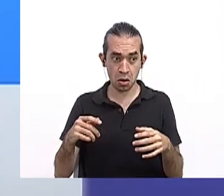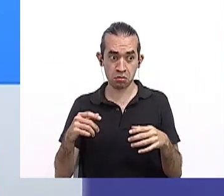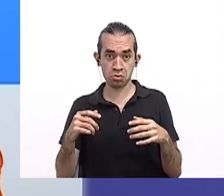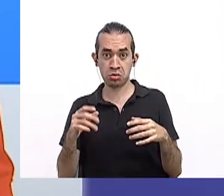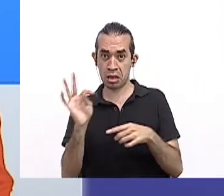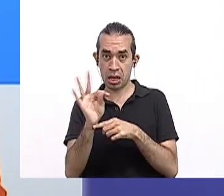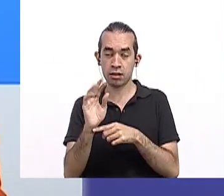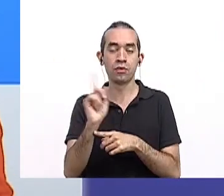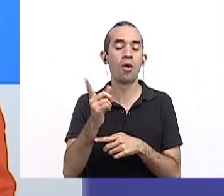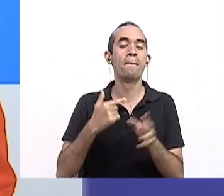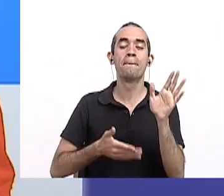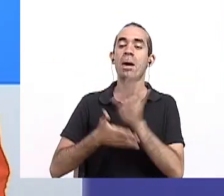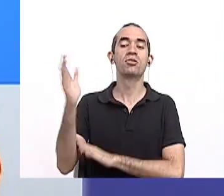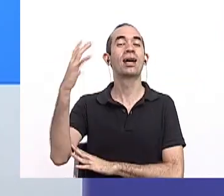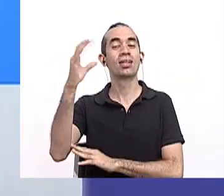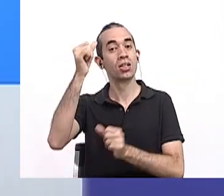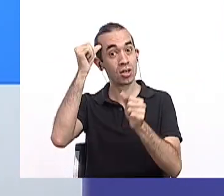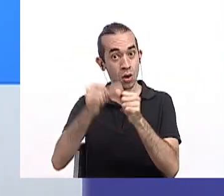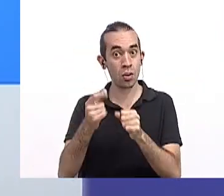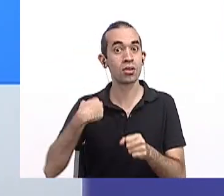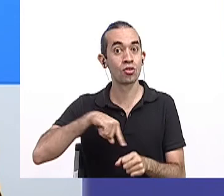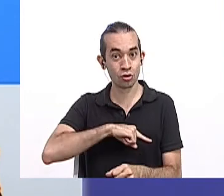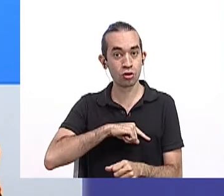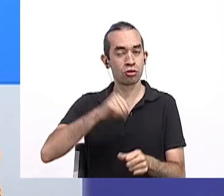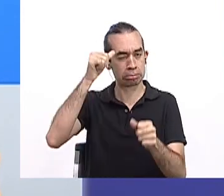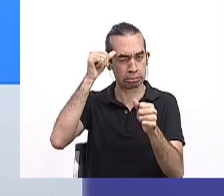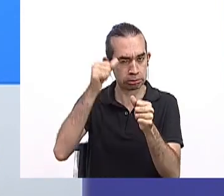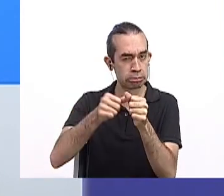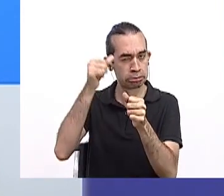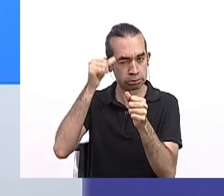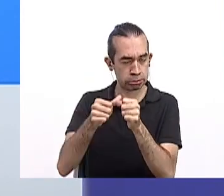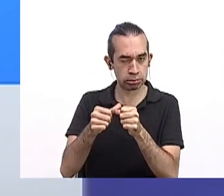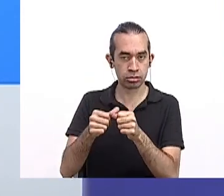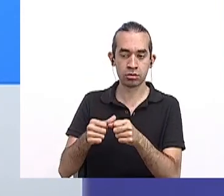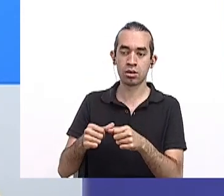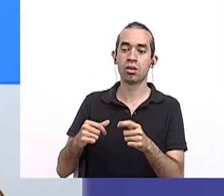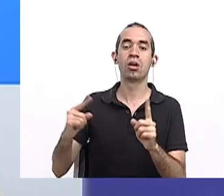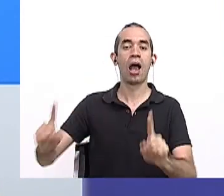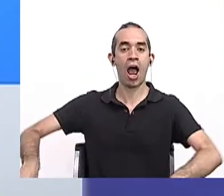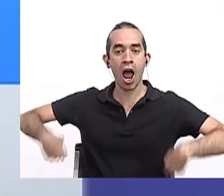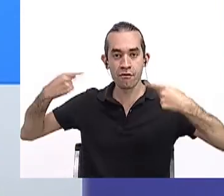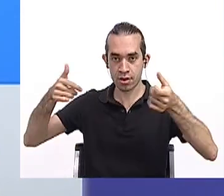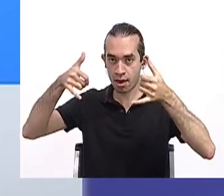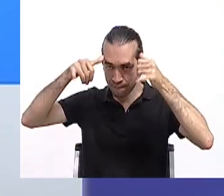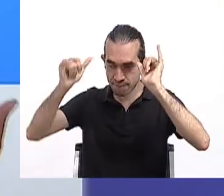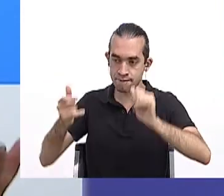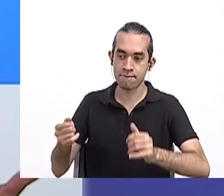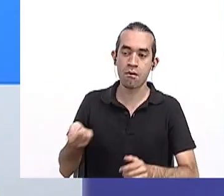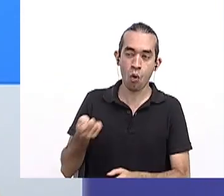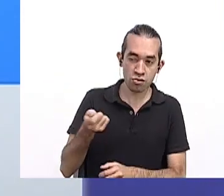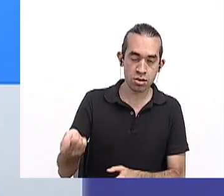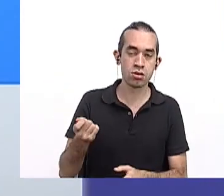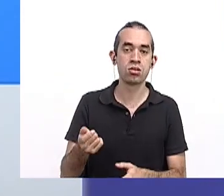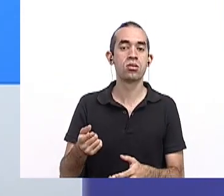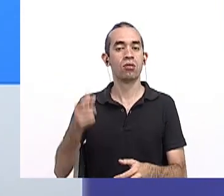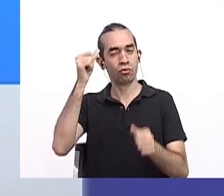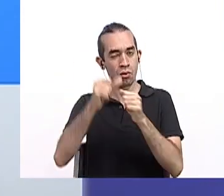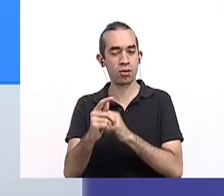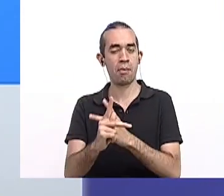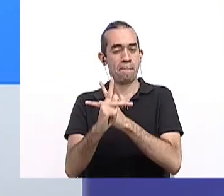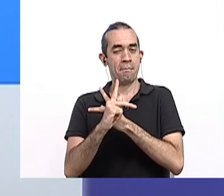recuerden que estamos conmemorando la declaratoria del bollo y la carreta como patrimonio oral e intangible de la humanidad